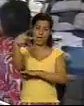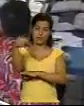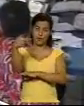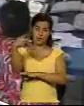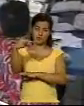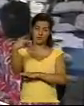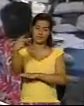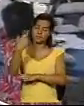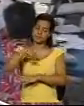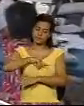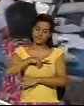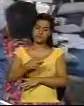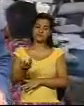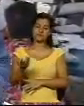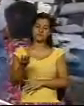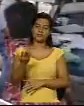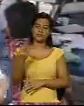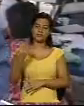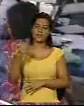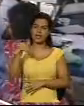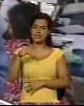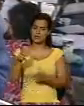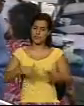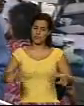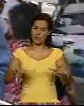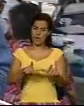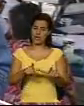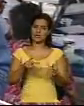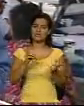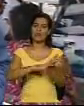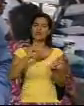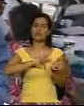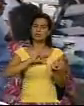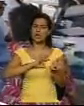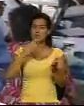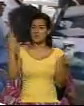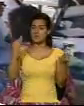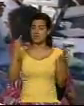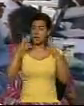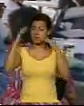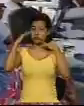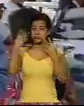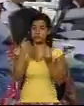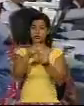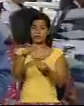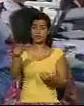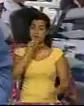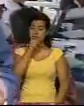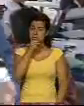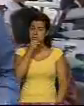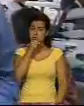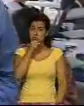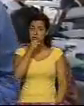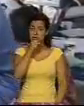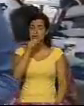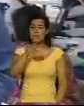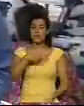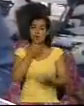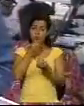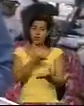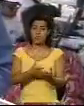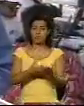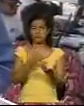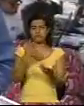este espacio del Seguro Social que sin duda alguna ha acogido una cantidad interesante de adultos mayores, y podemos comentarles que